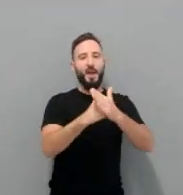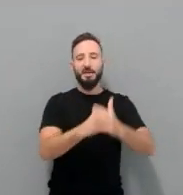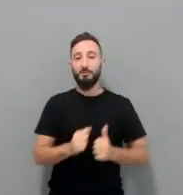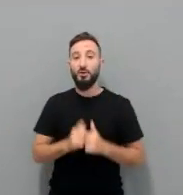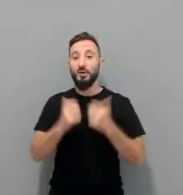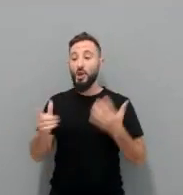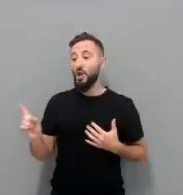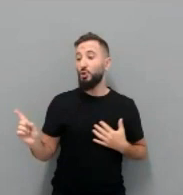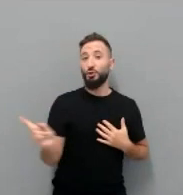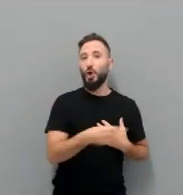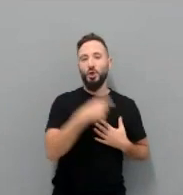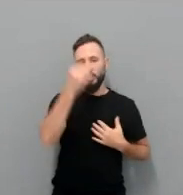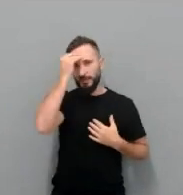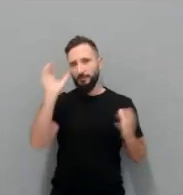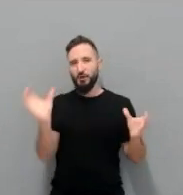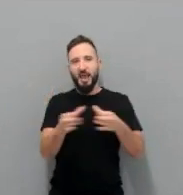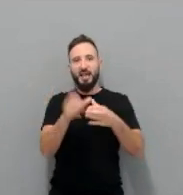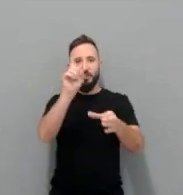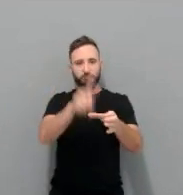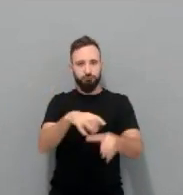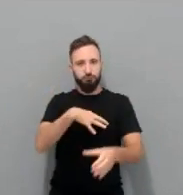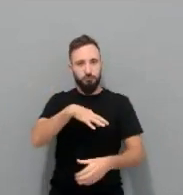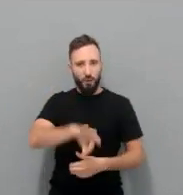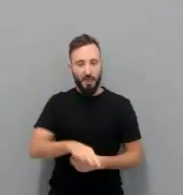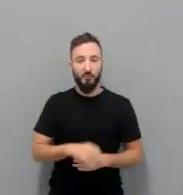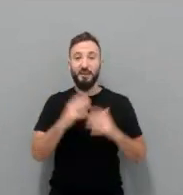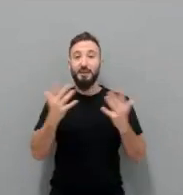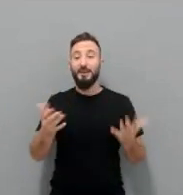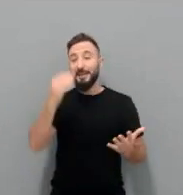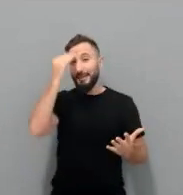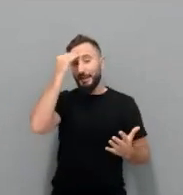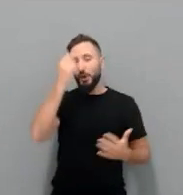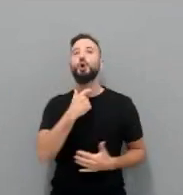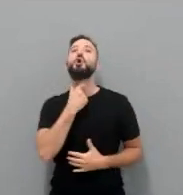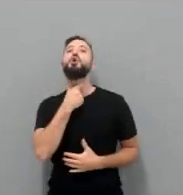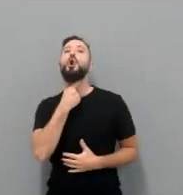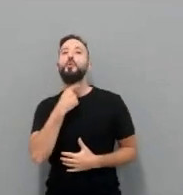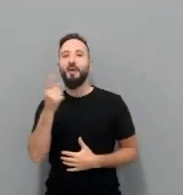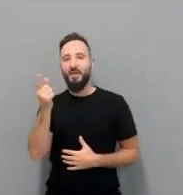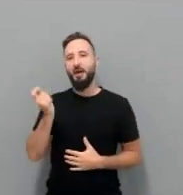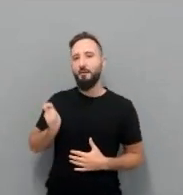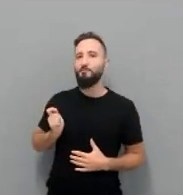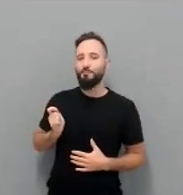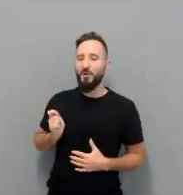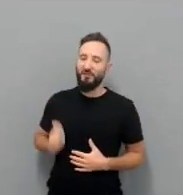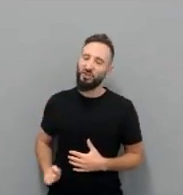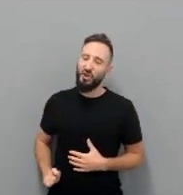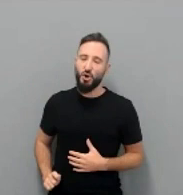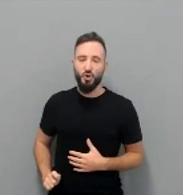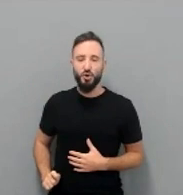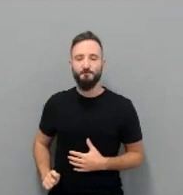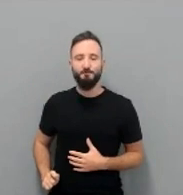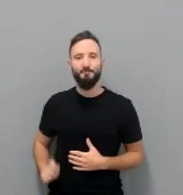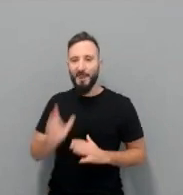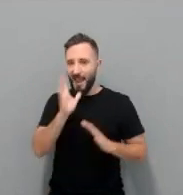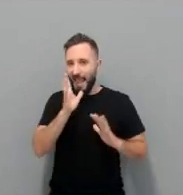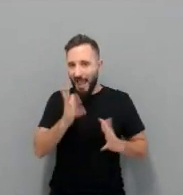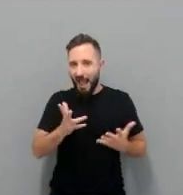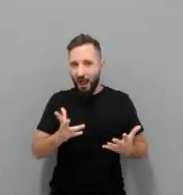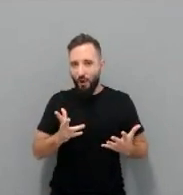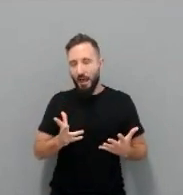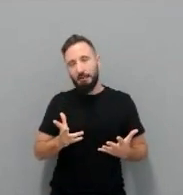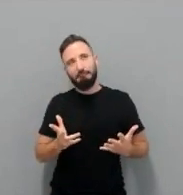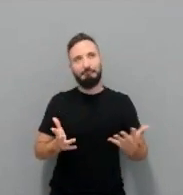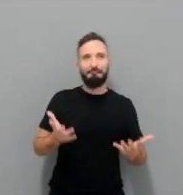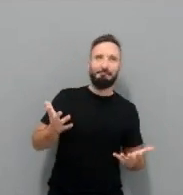cabida, pero también creo que la logopedia es una profesión que ahora mismo pues, está un poco